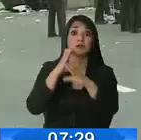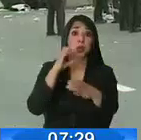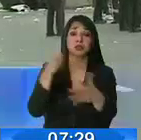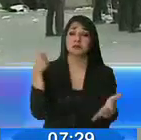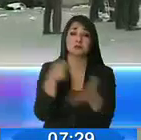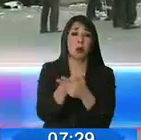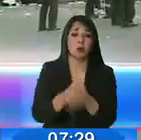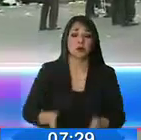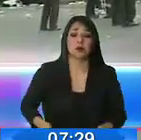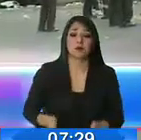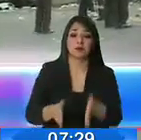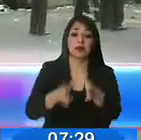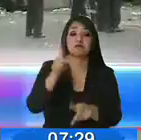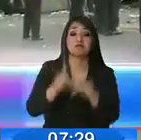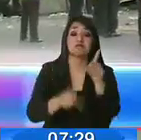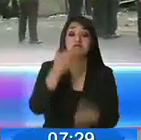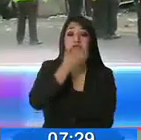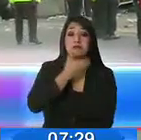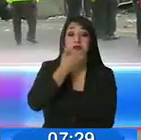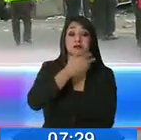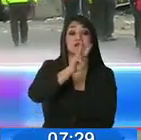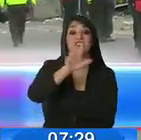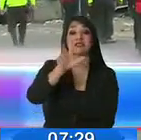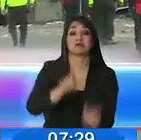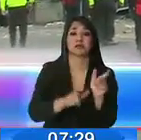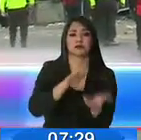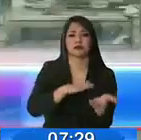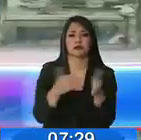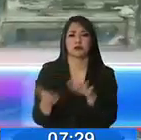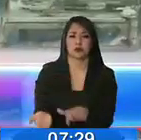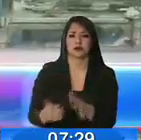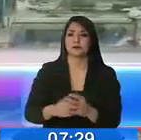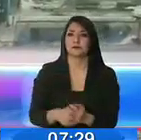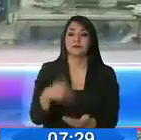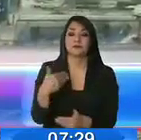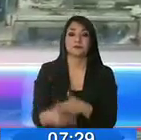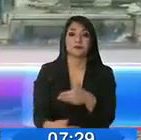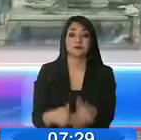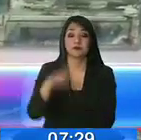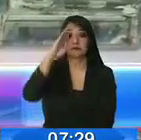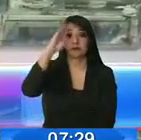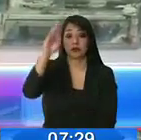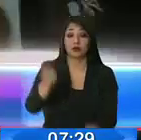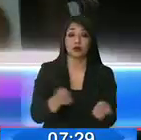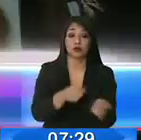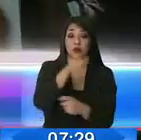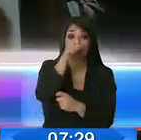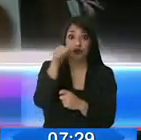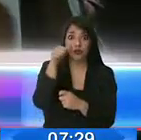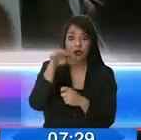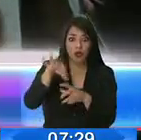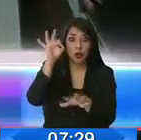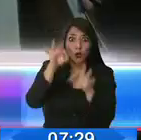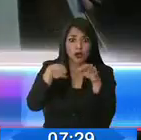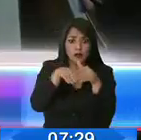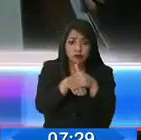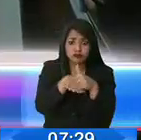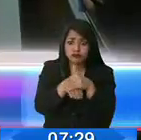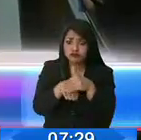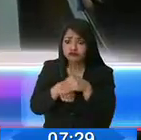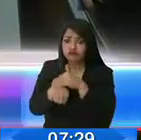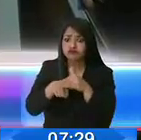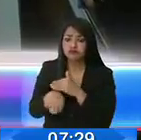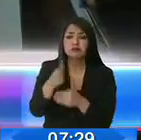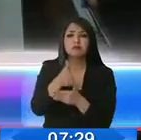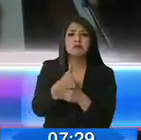la vía Pipo-Papayacta murieron 23 personas. Horas después, la policía antinarcóticos encontró encaletada en varias partes de la unidad más de